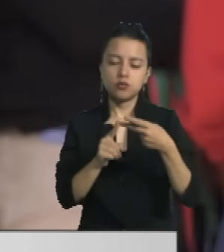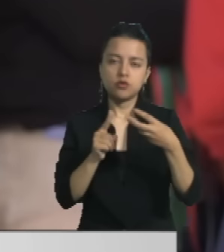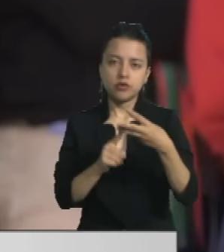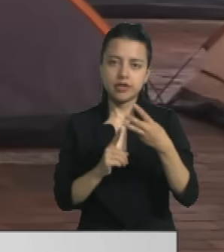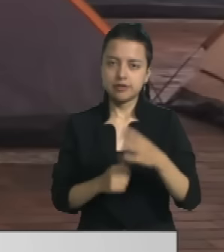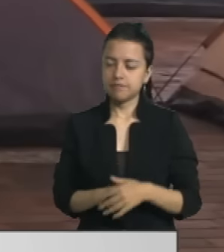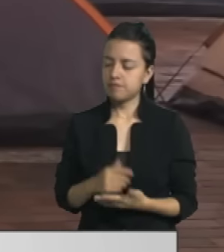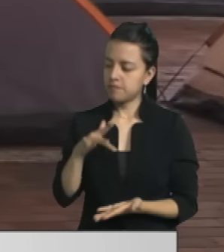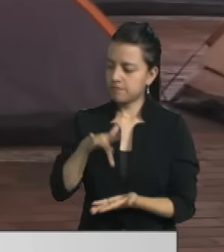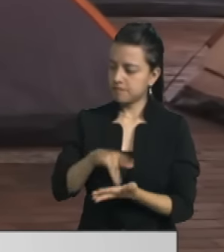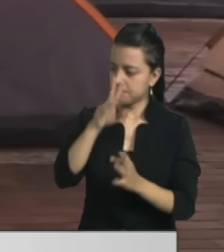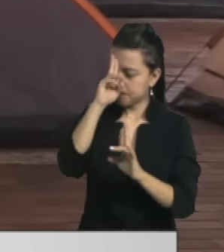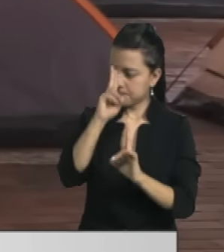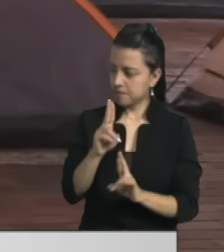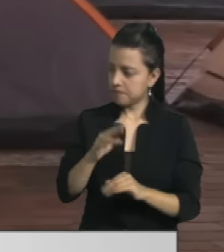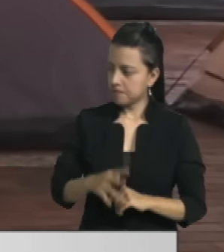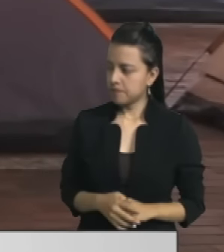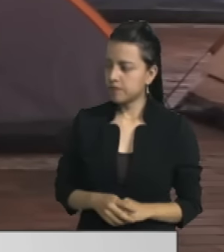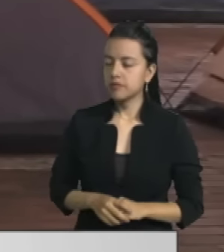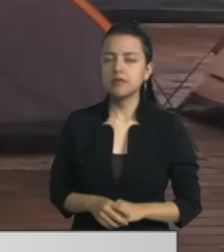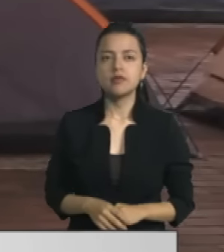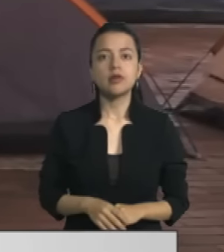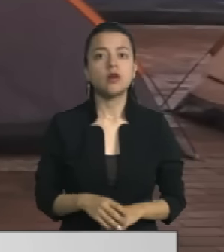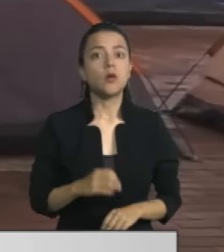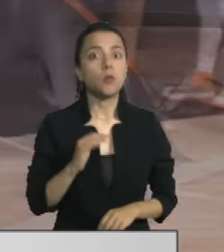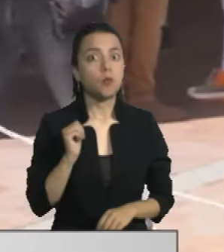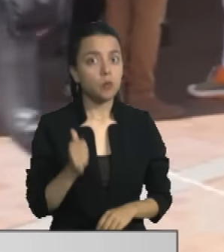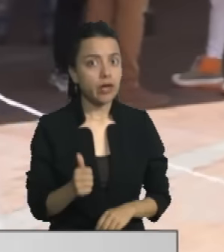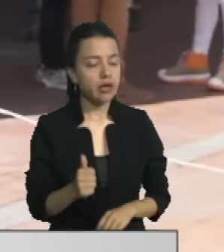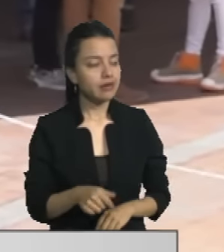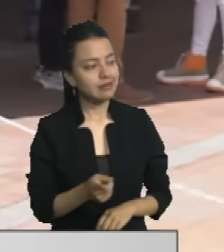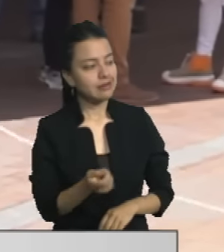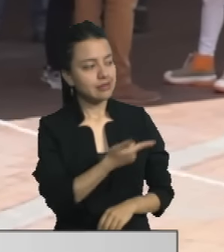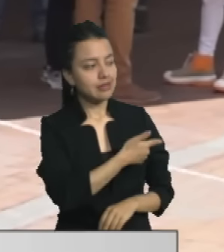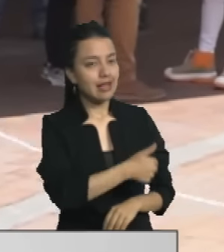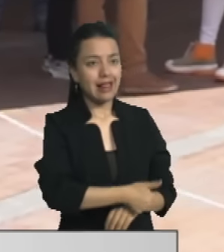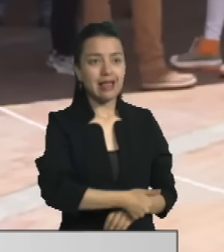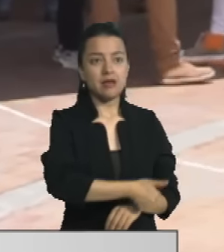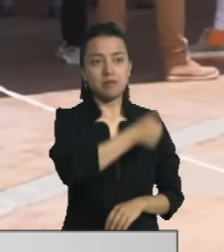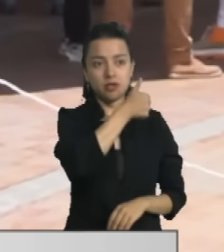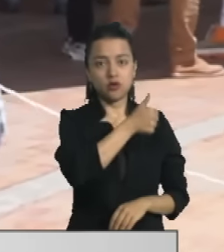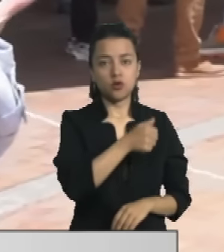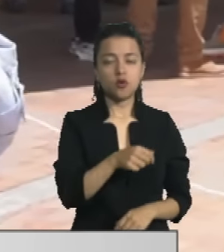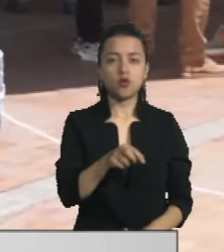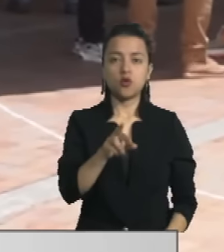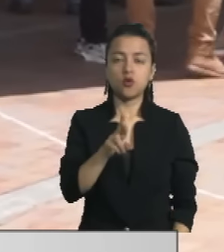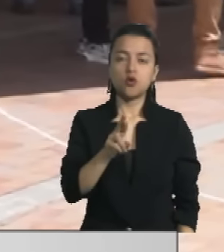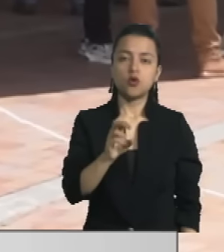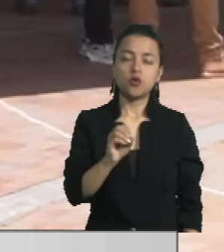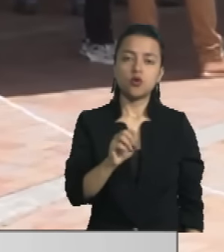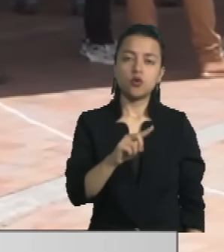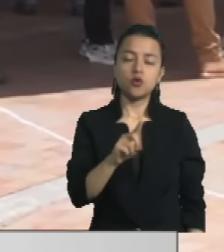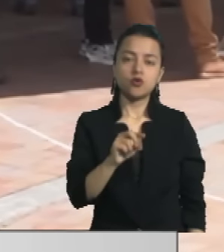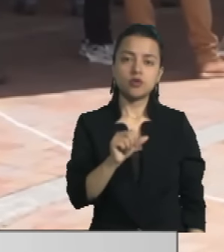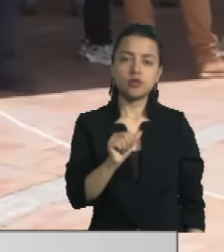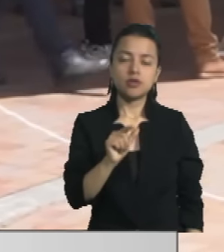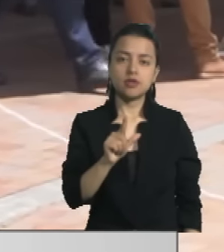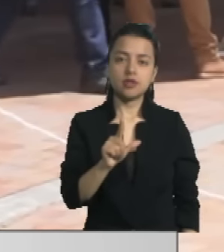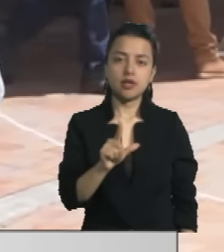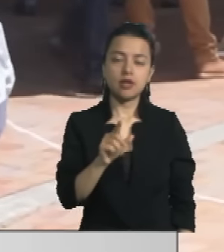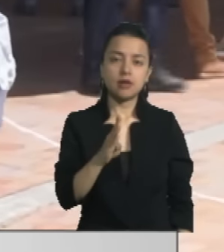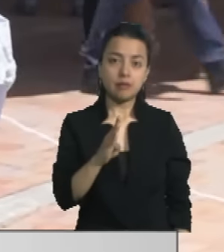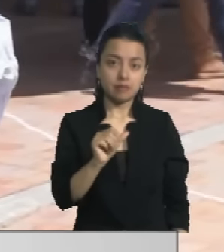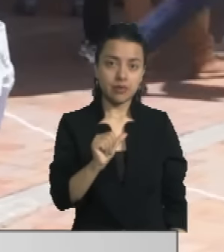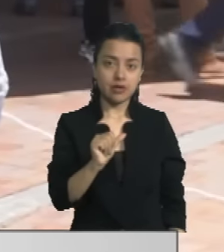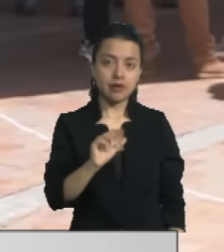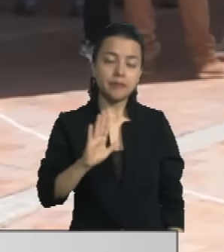presentes Bueno también nos acompaña la mayora rosalva Velasco ella también es integrante del Consejo regional indígena del cauca y ella nos va